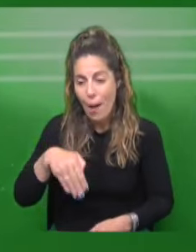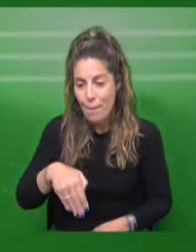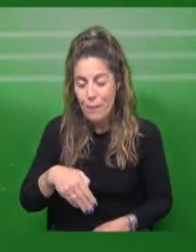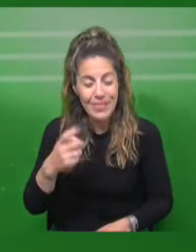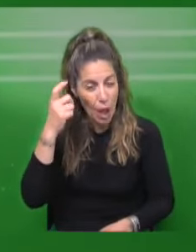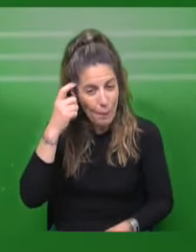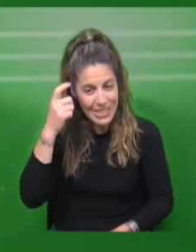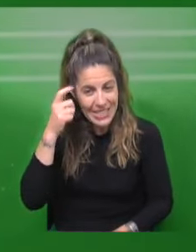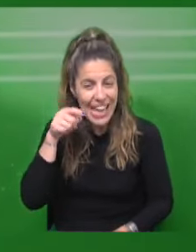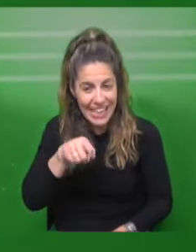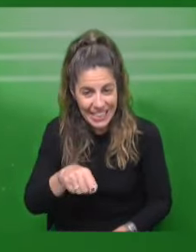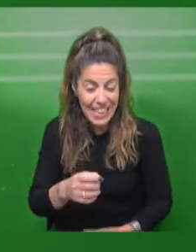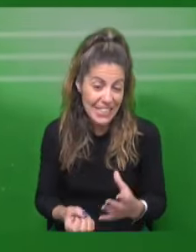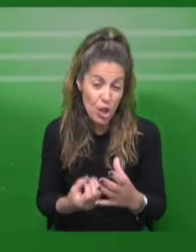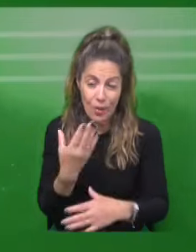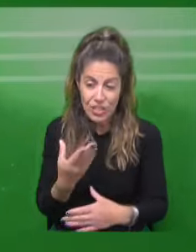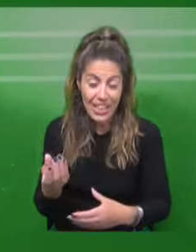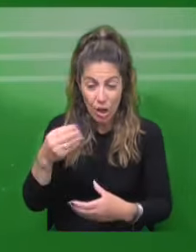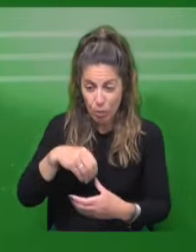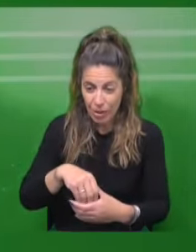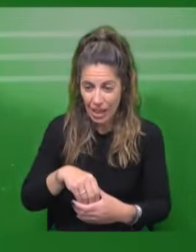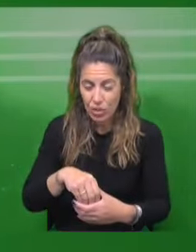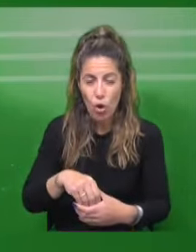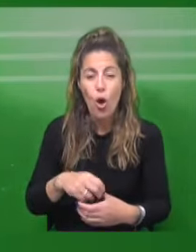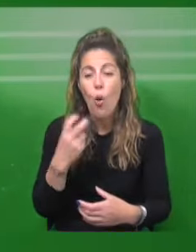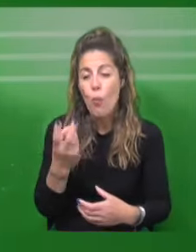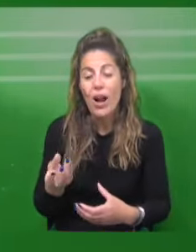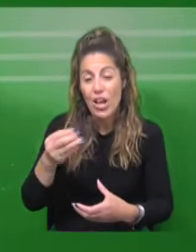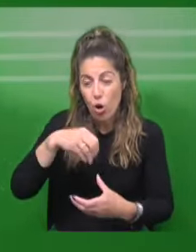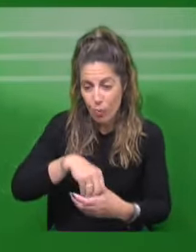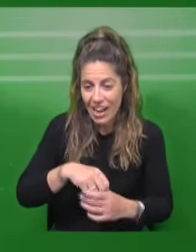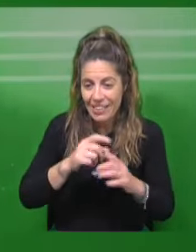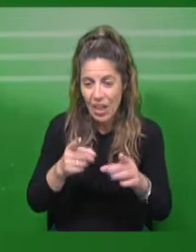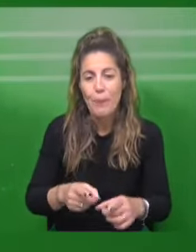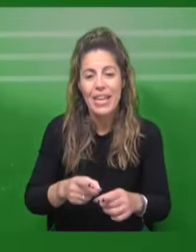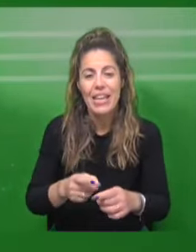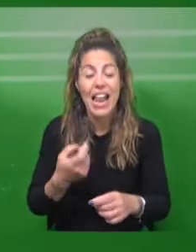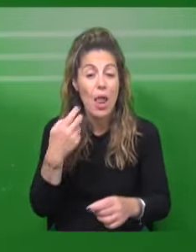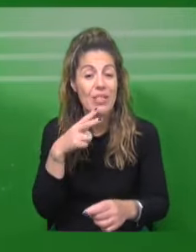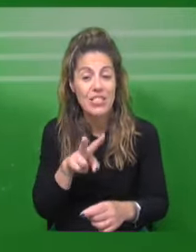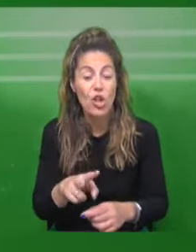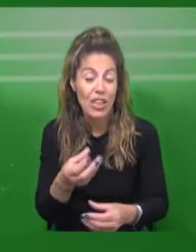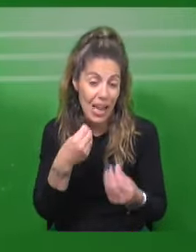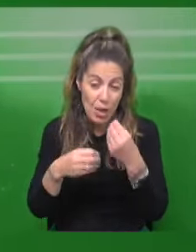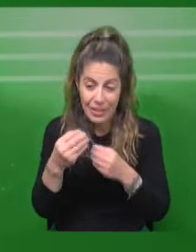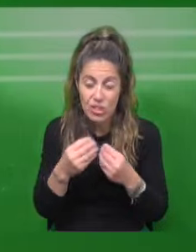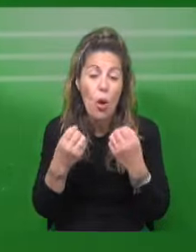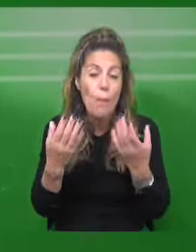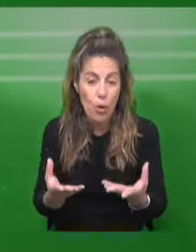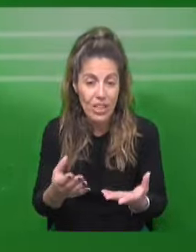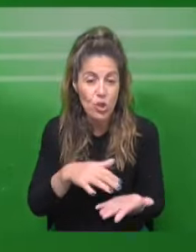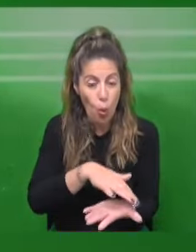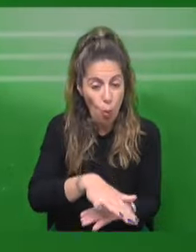pensado en esas innovaciones que ha incorporado trata de incorporar este la dimensión de la alimentación por eso tenemos un